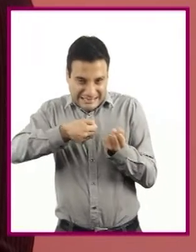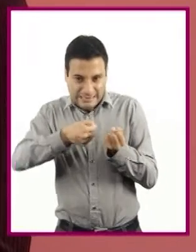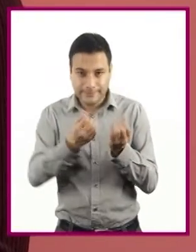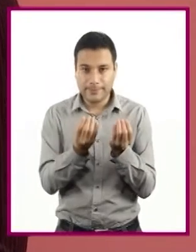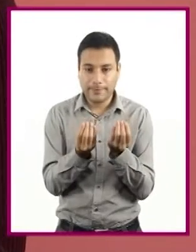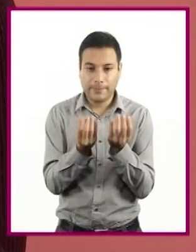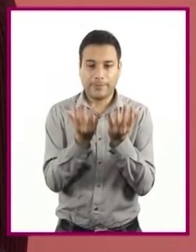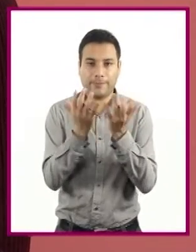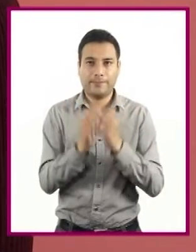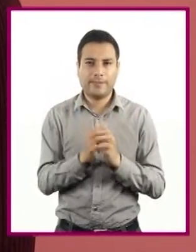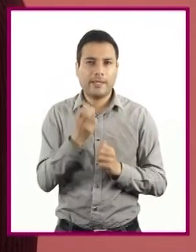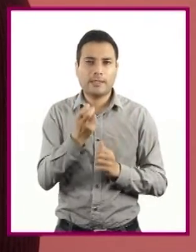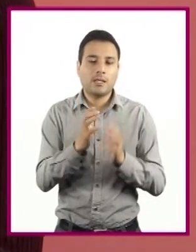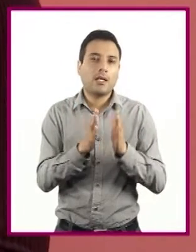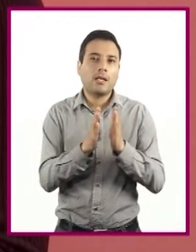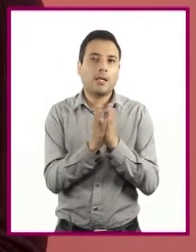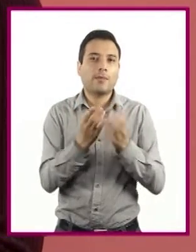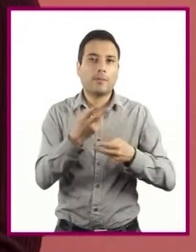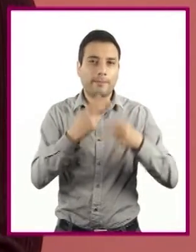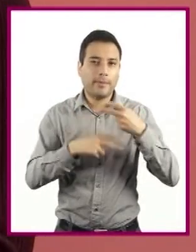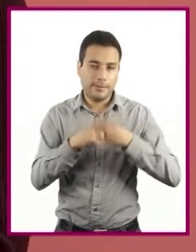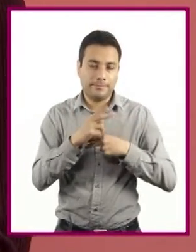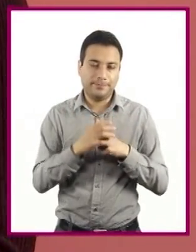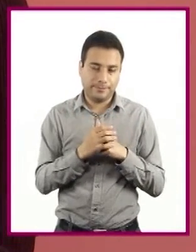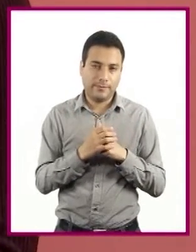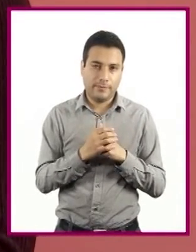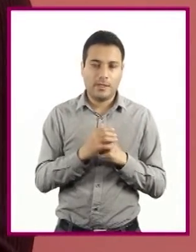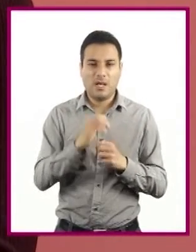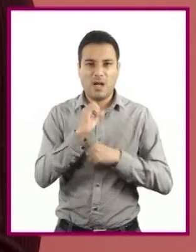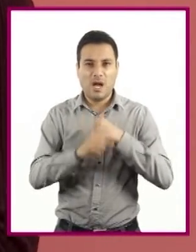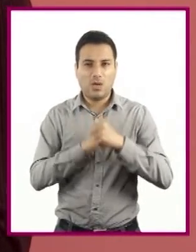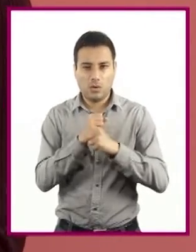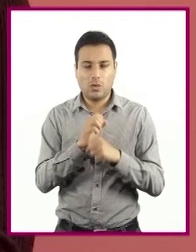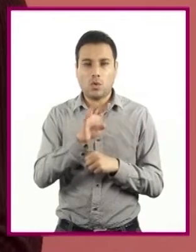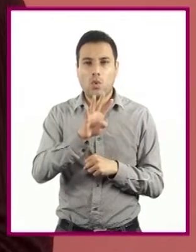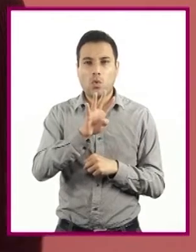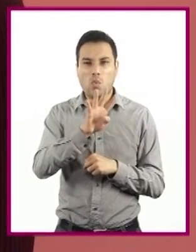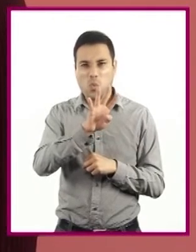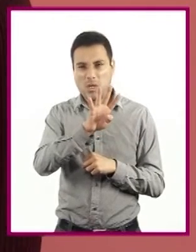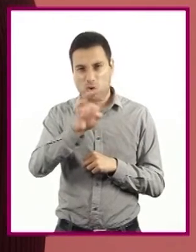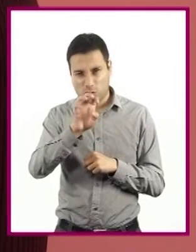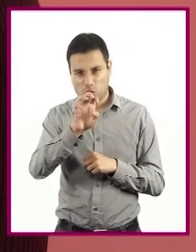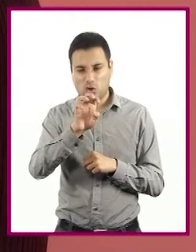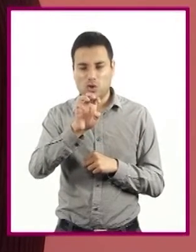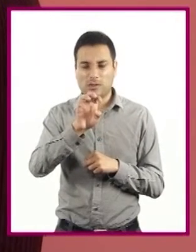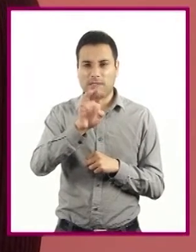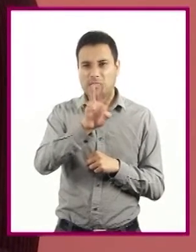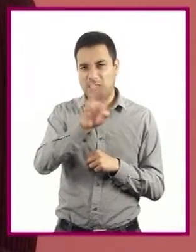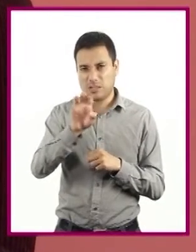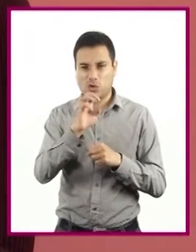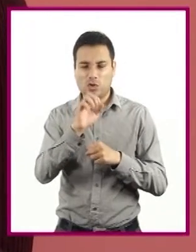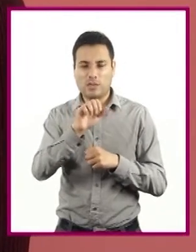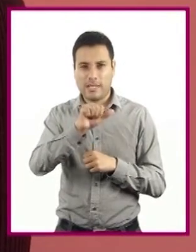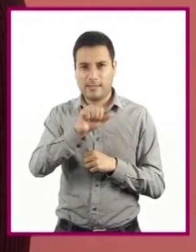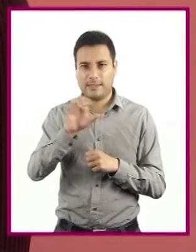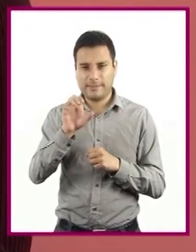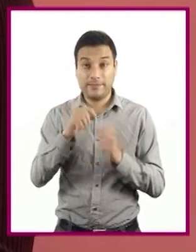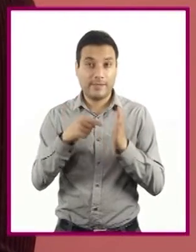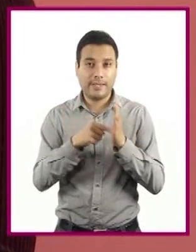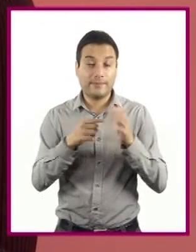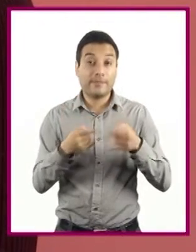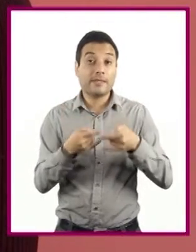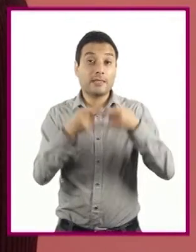el tratado filosófico Mengzi, escrito entre los años 400 y 300 antes de nuestra era. La anécdota